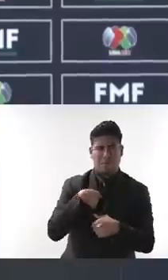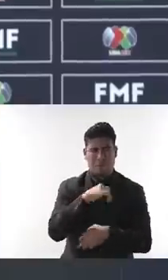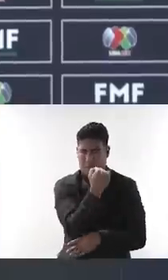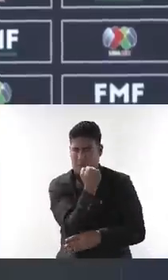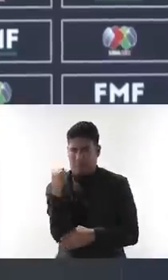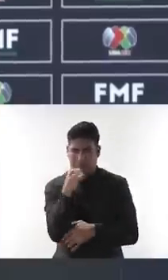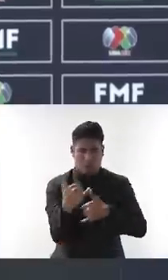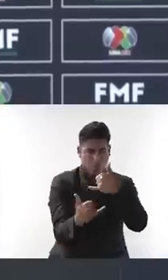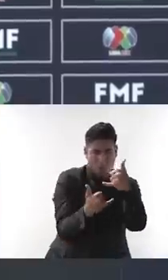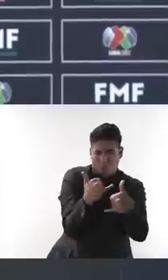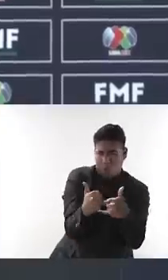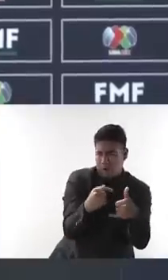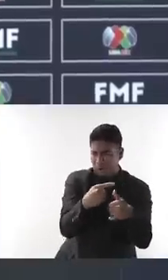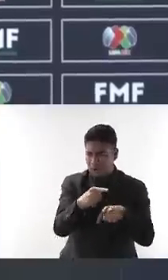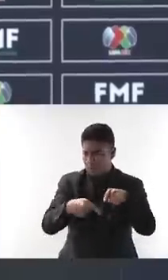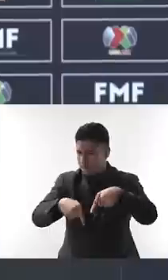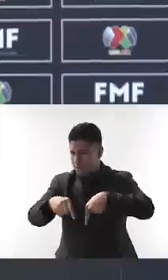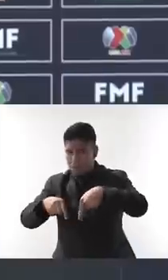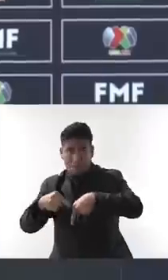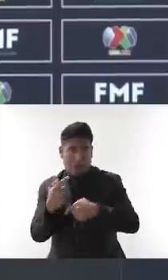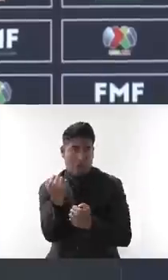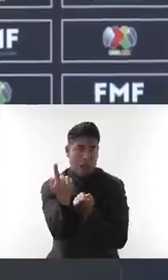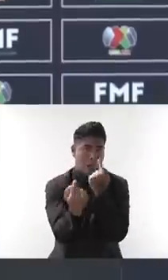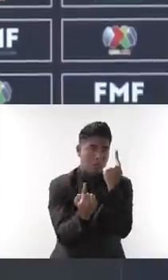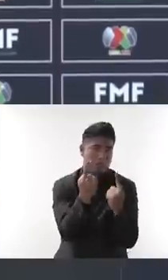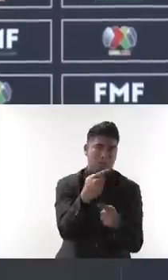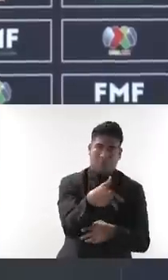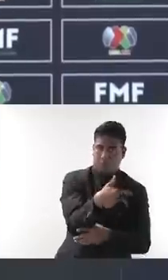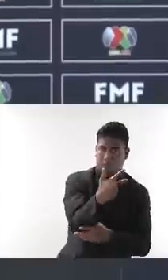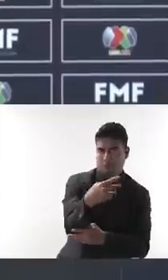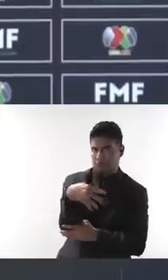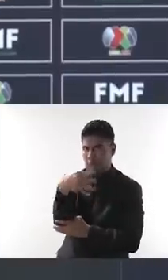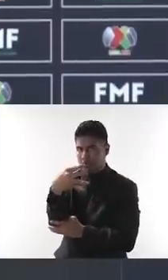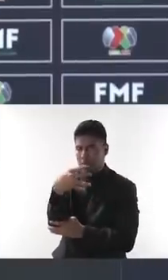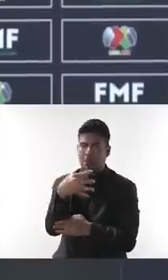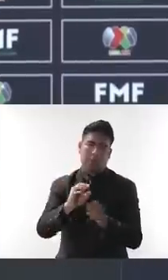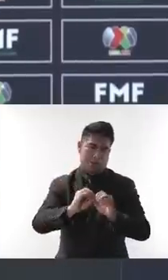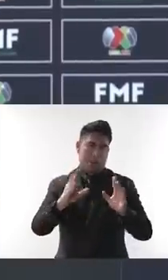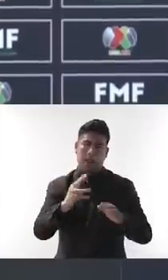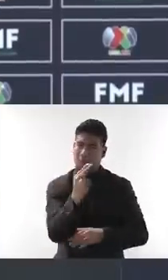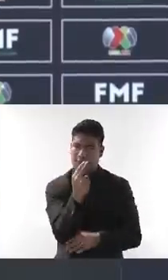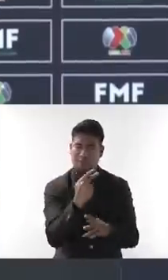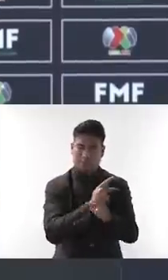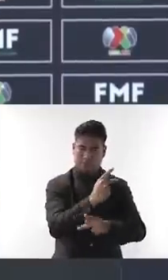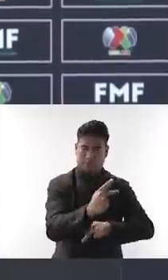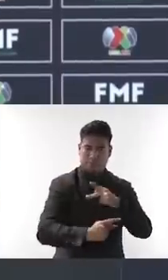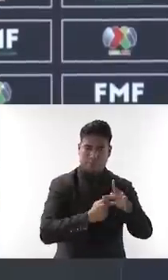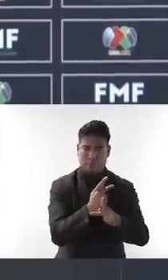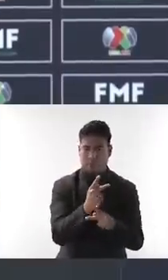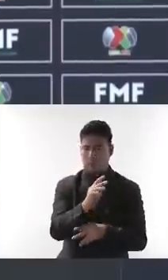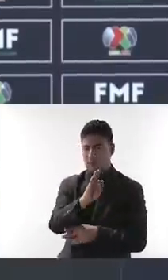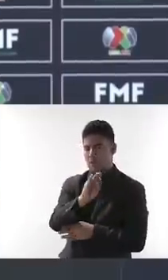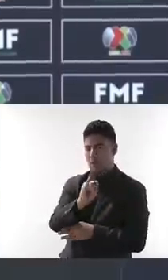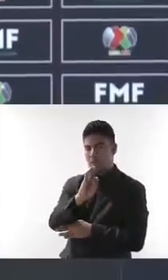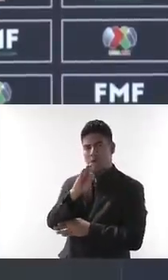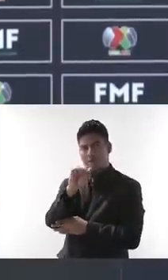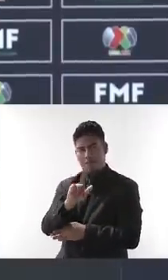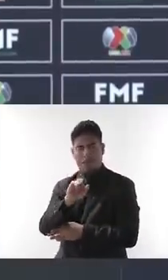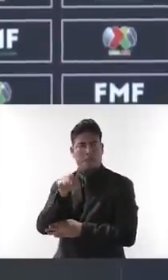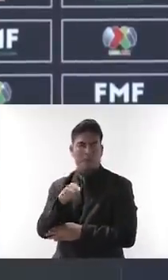Ve jugadores de 13, 14. Obviamente se tiene que contar con el pasaporte FIFA y la anuencia de los